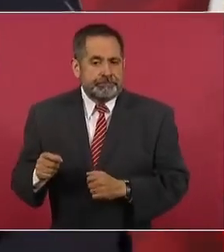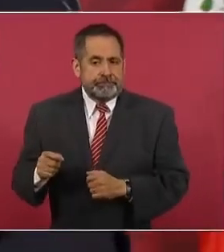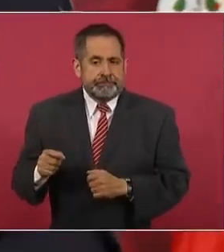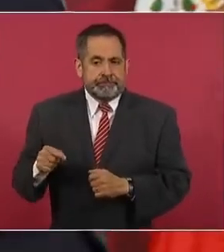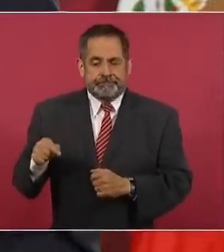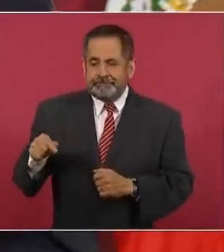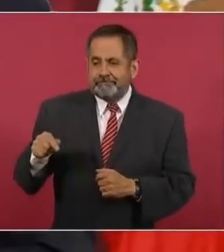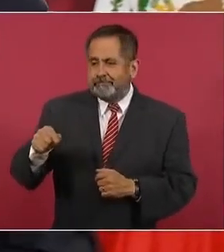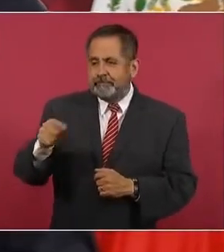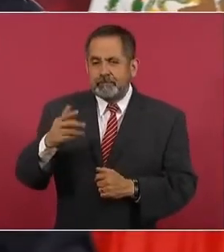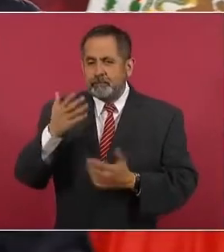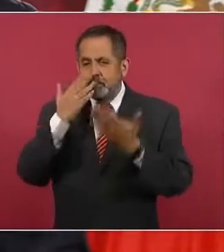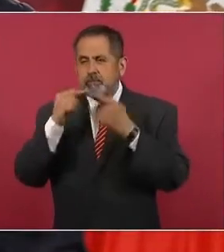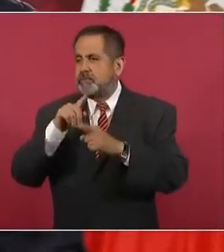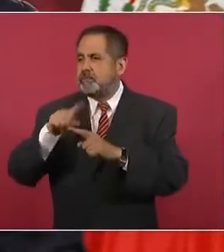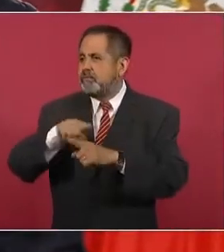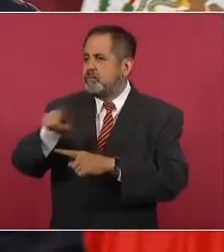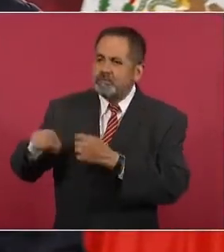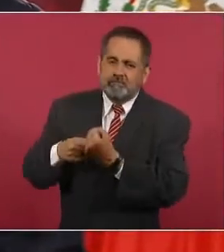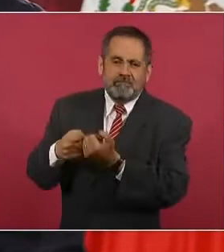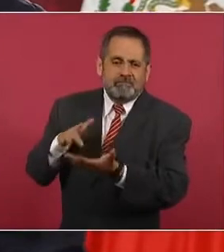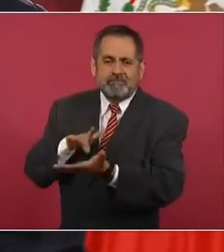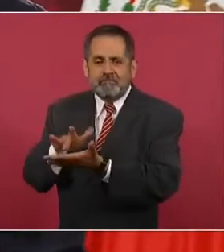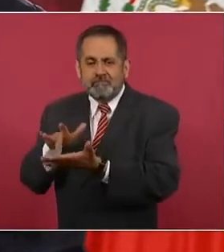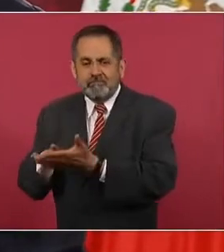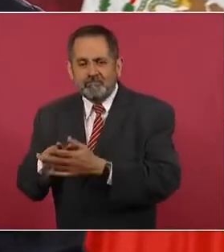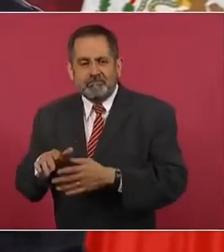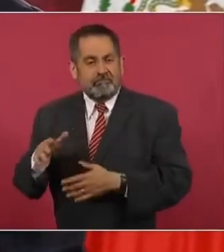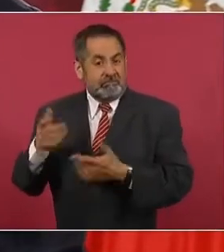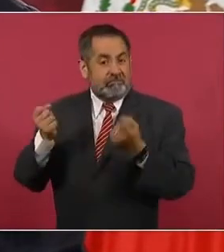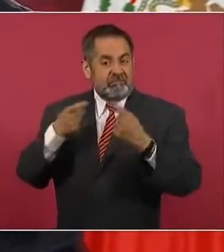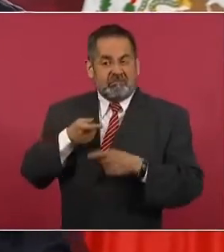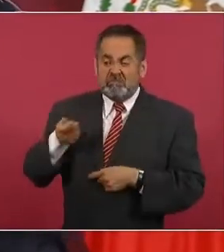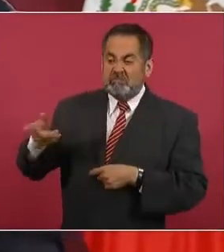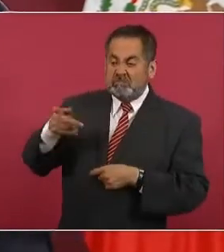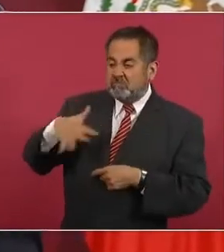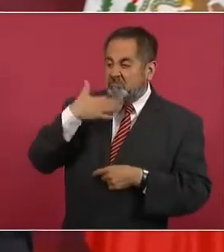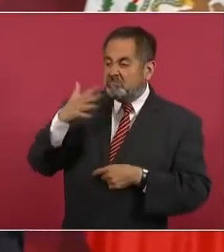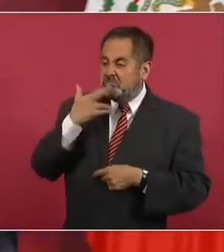muy debilitado, incluso acusado de corrupción,